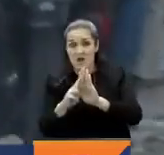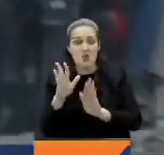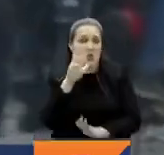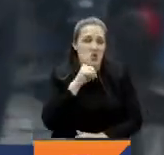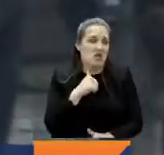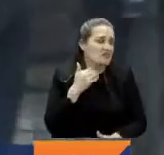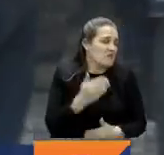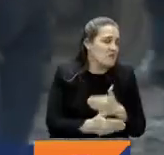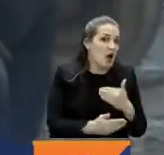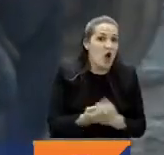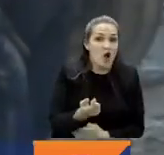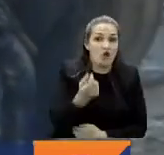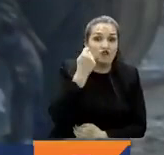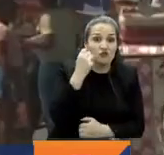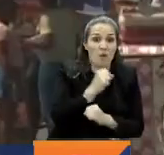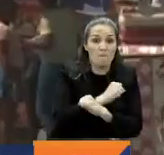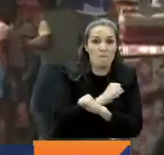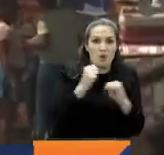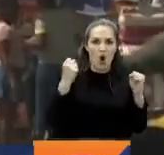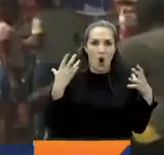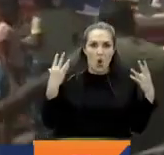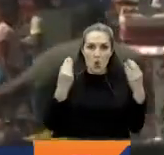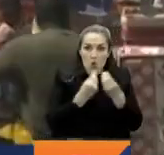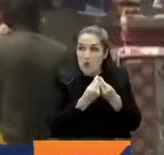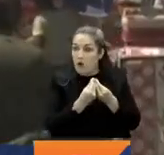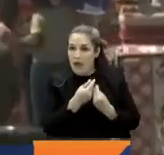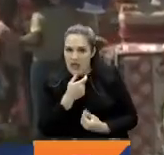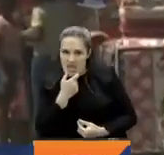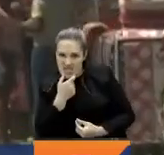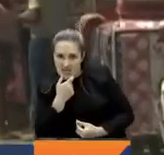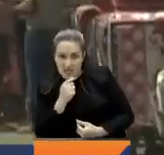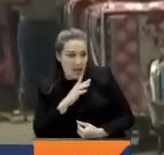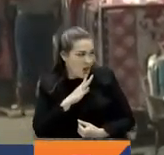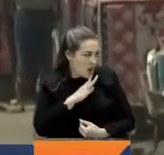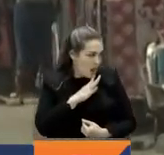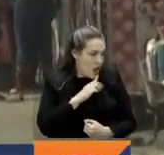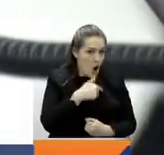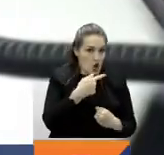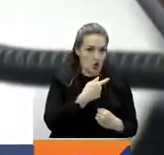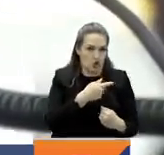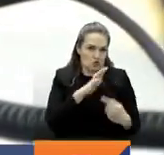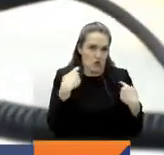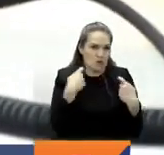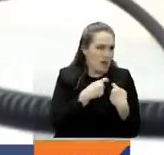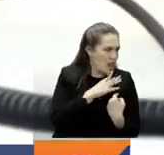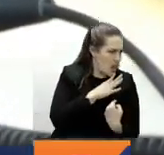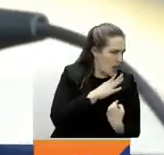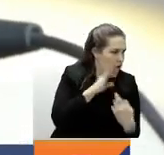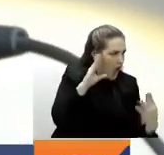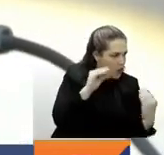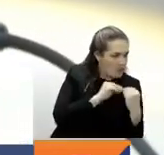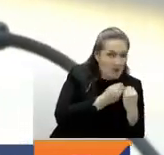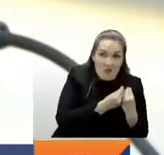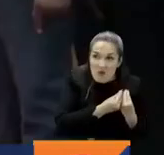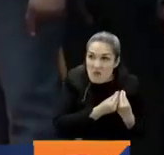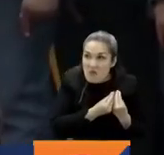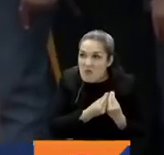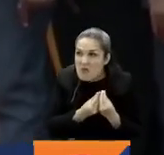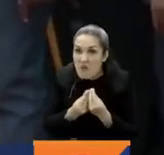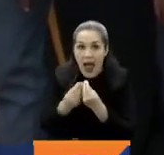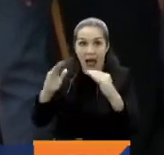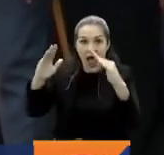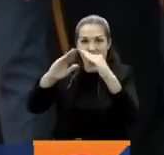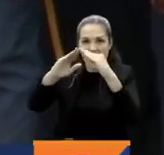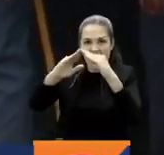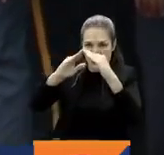un comando conformado por extranjeros que hablaban inglés y español, según el todavía primer ministro Claude Joseph, irrumpió y ultimó